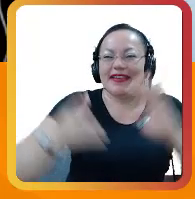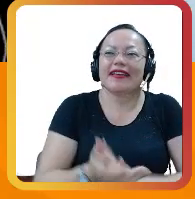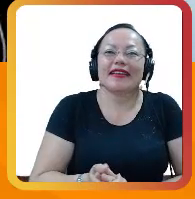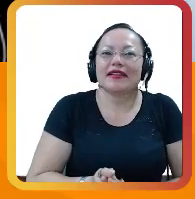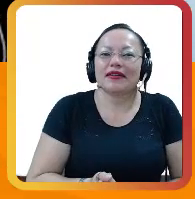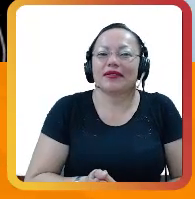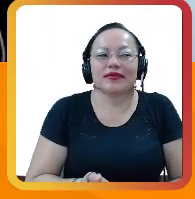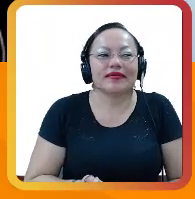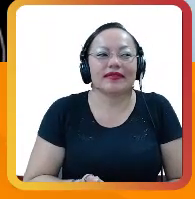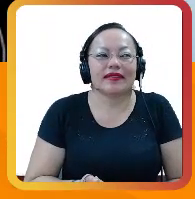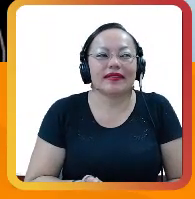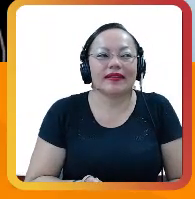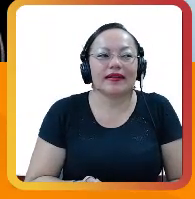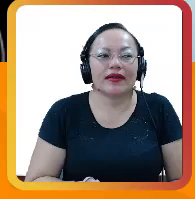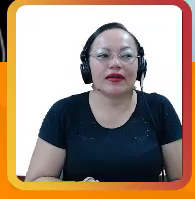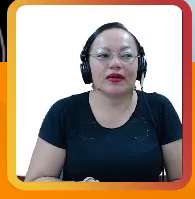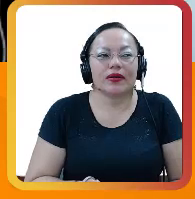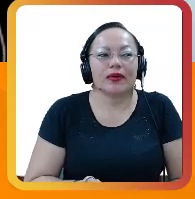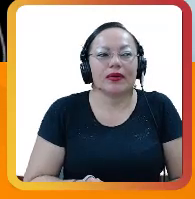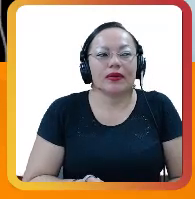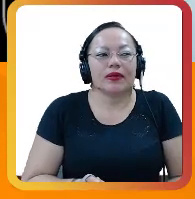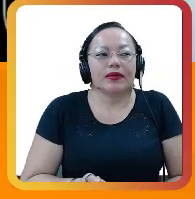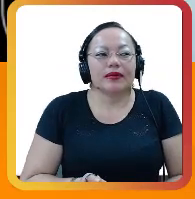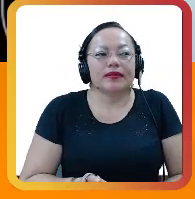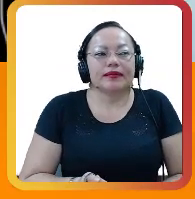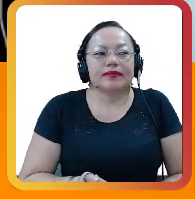me puedo.